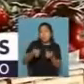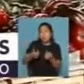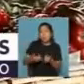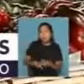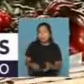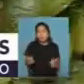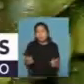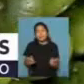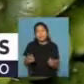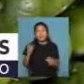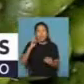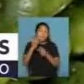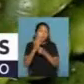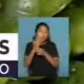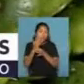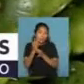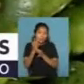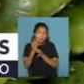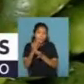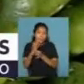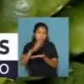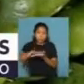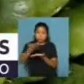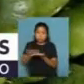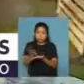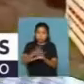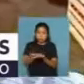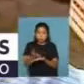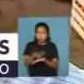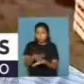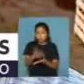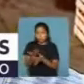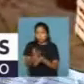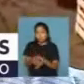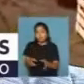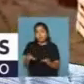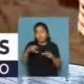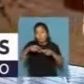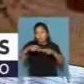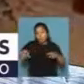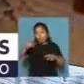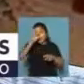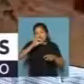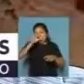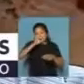unos churrascos o para, digamos, para un... unas